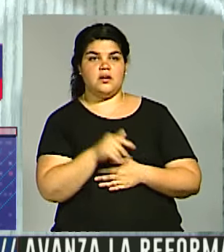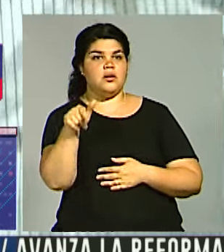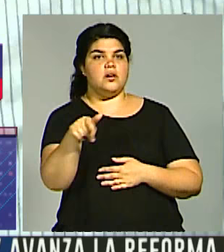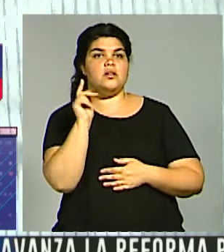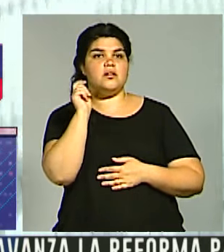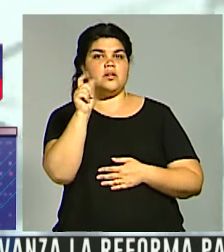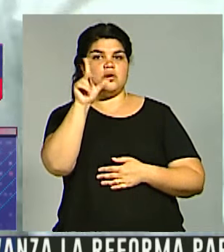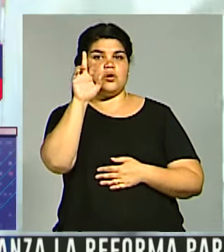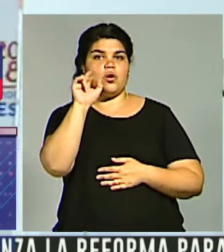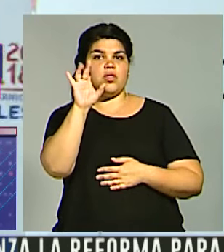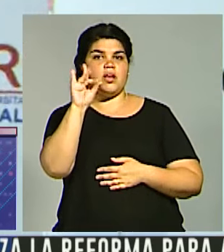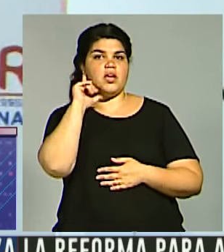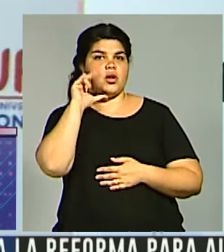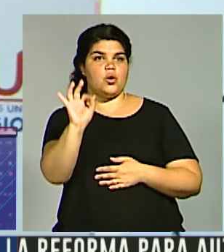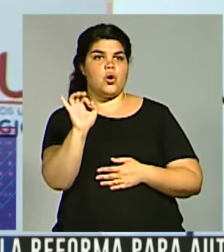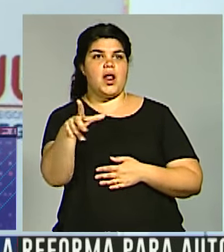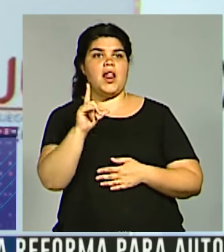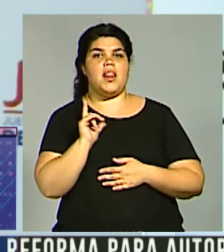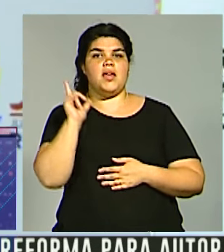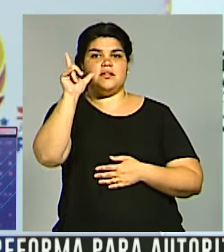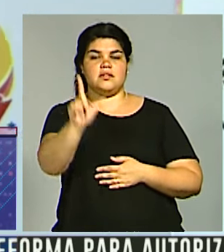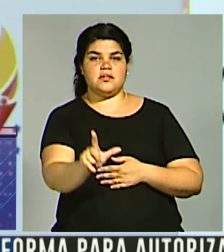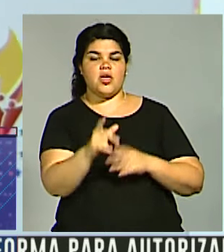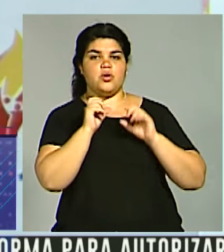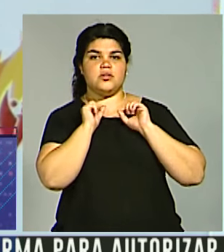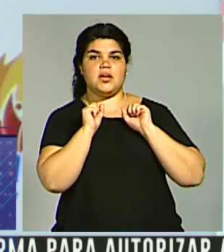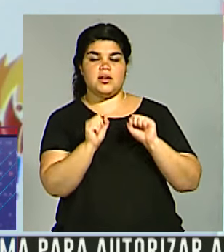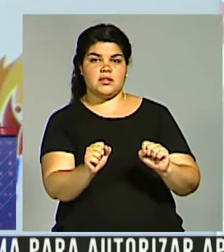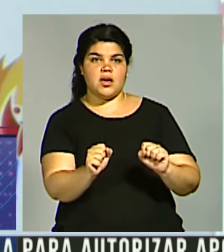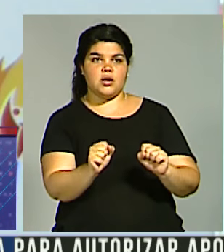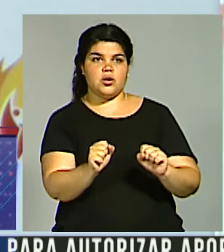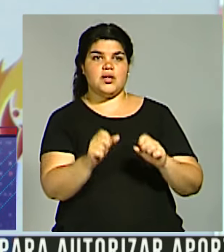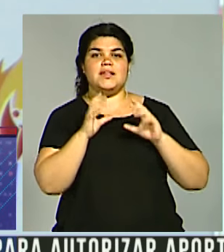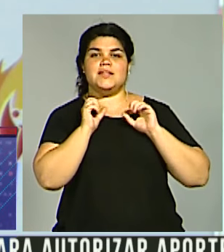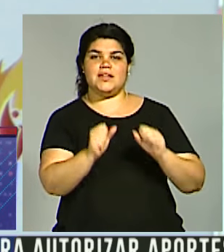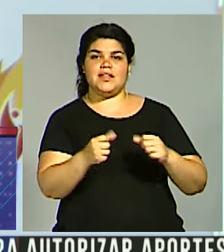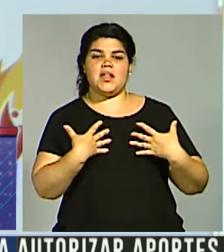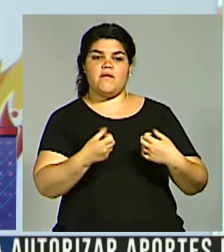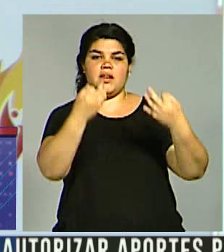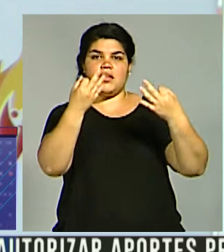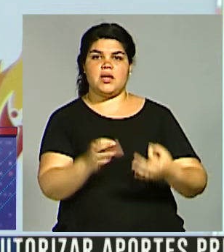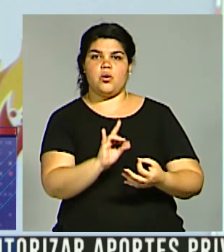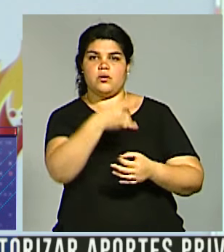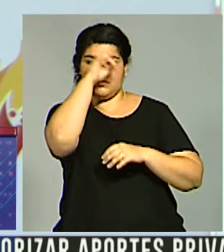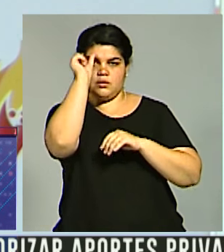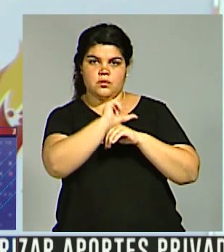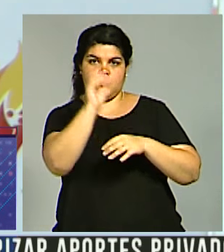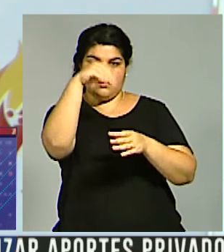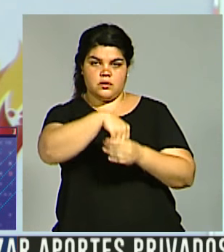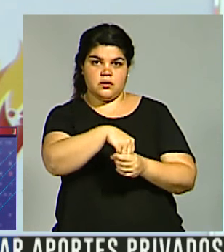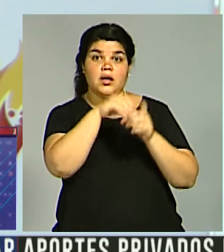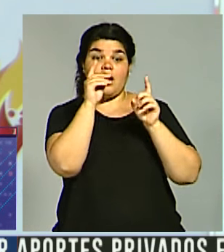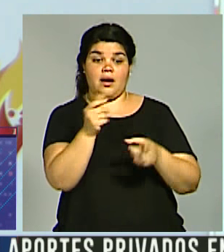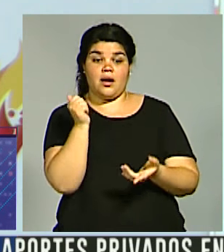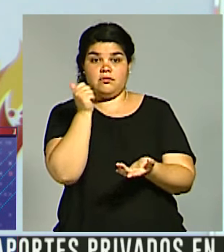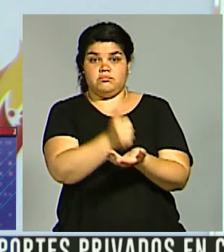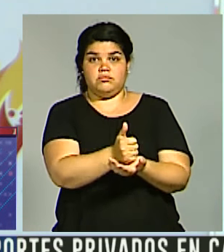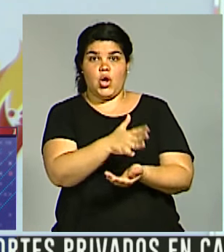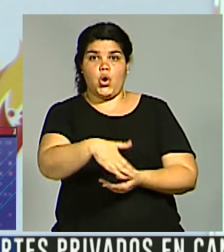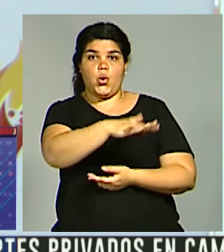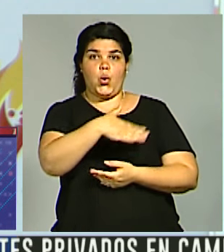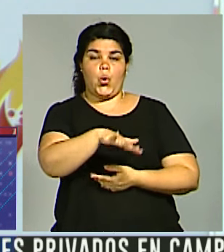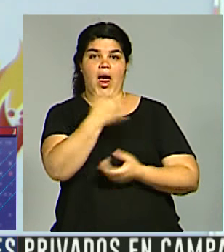Rodrigo Olmedo, el licenciado y secretario de la Secretaría de Bienestar justamente de la Universidad Nacional de Cuyo. Estamos aquí en el predio